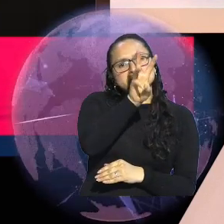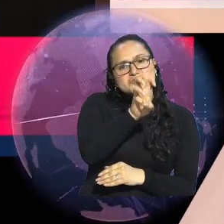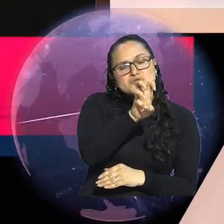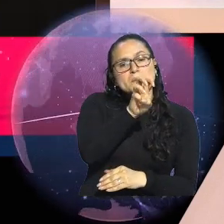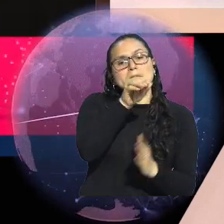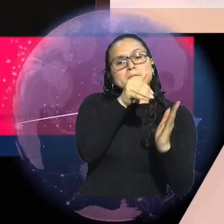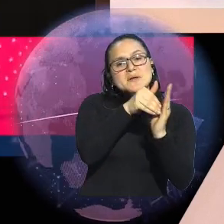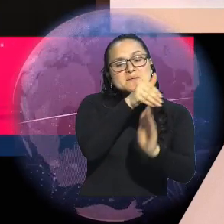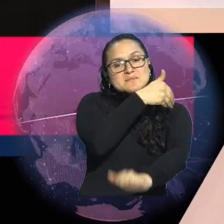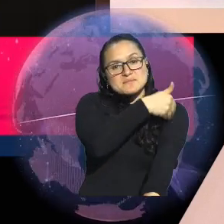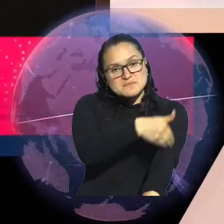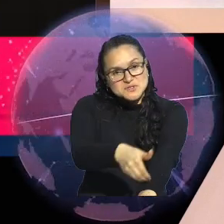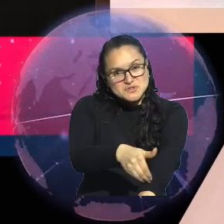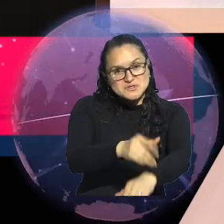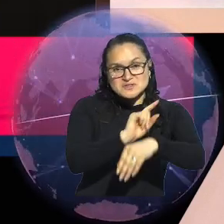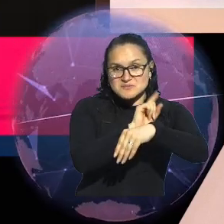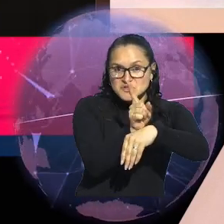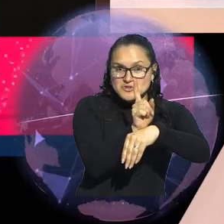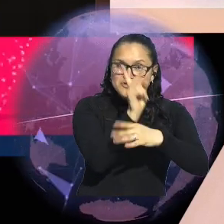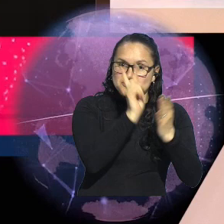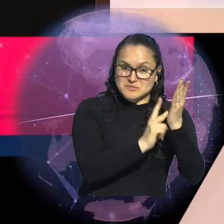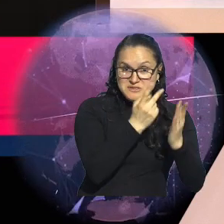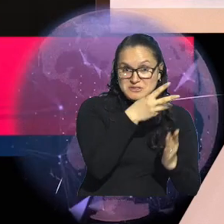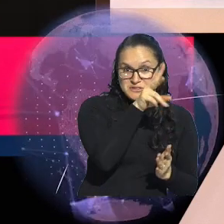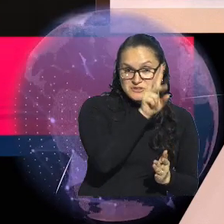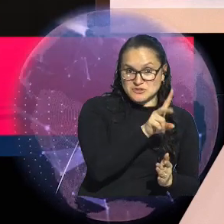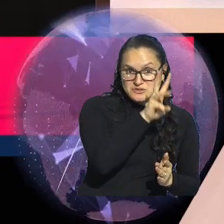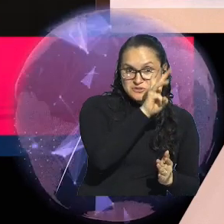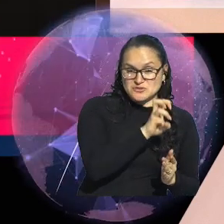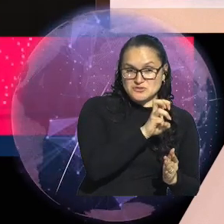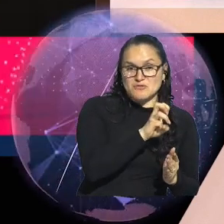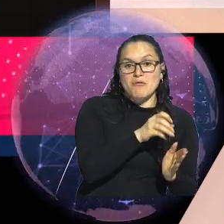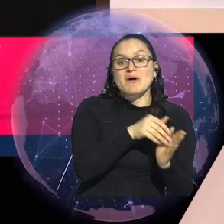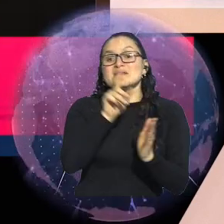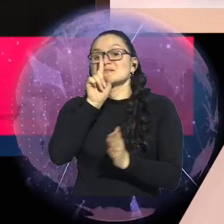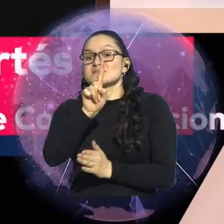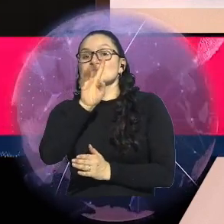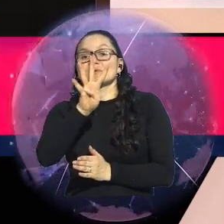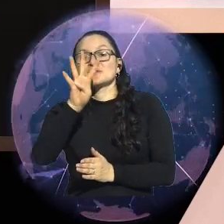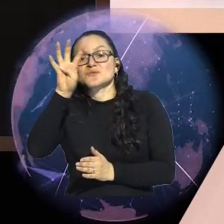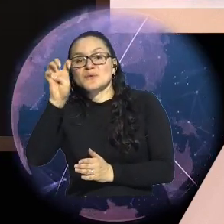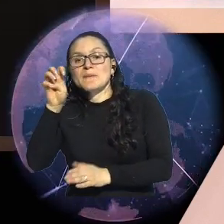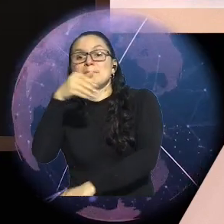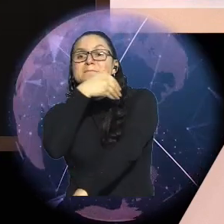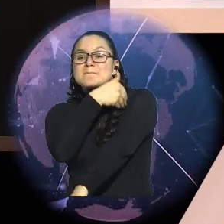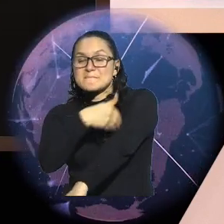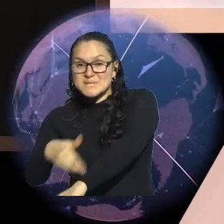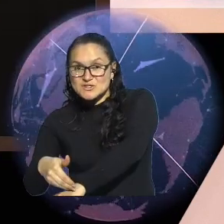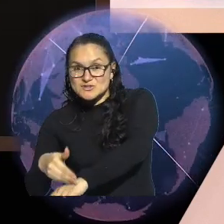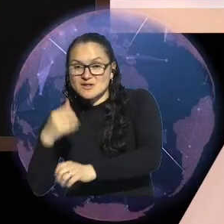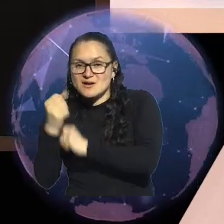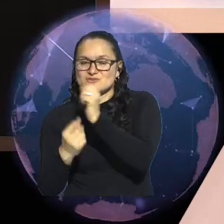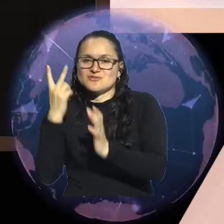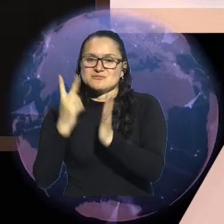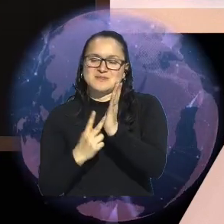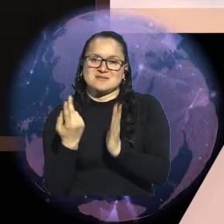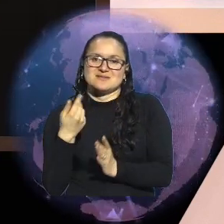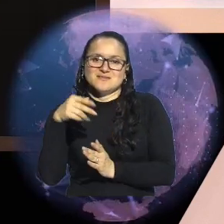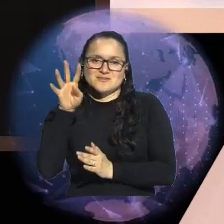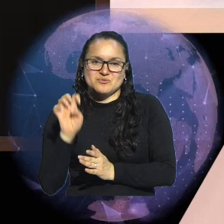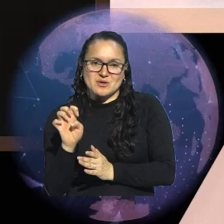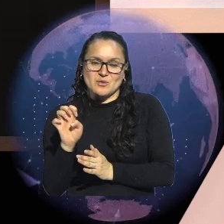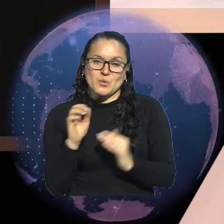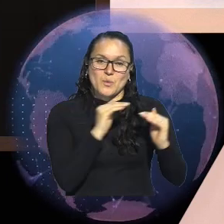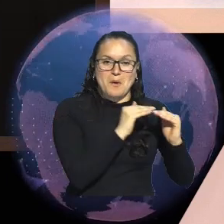minutos en el año 2018 a 149 mil millones en el año 2019 lo cual corresponde a un incremento